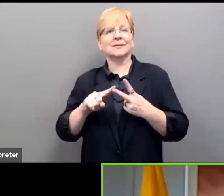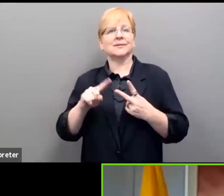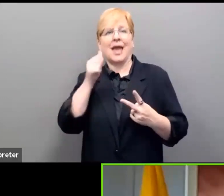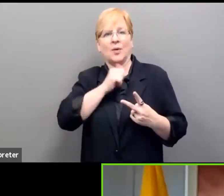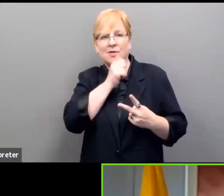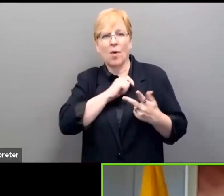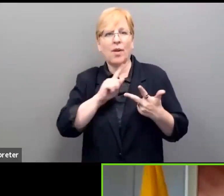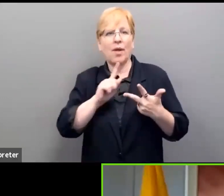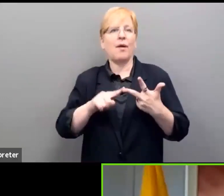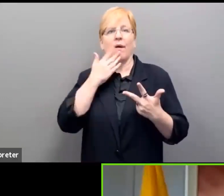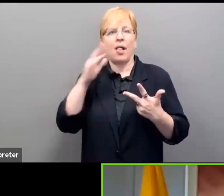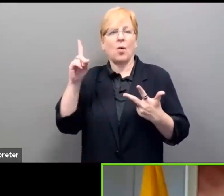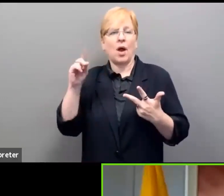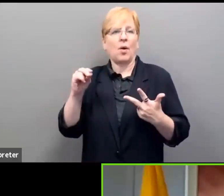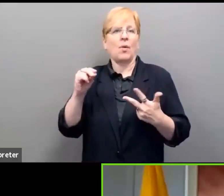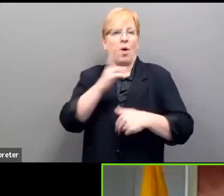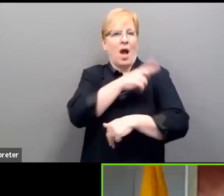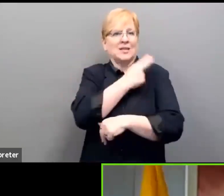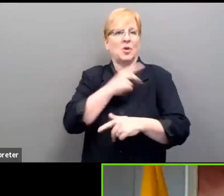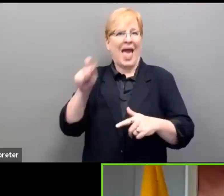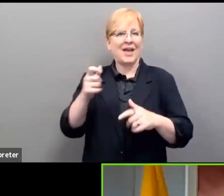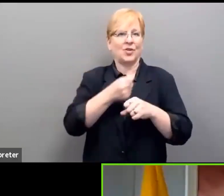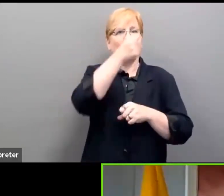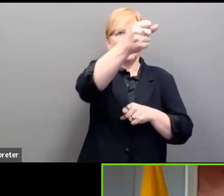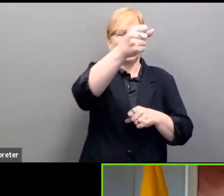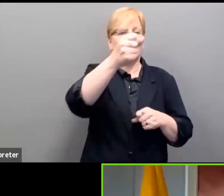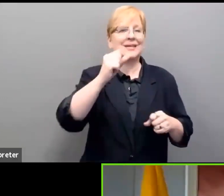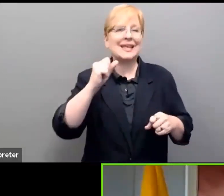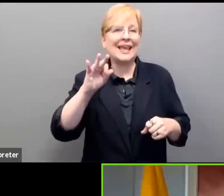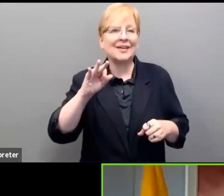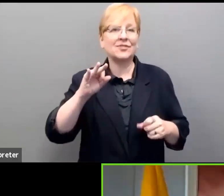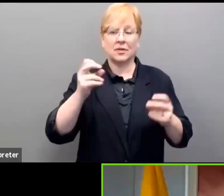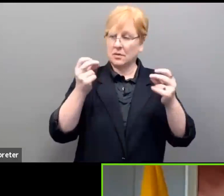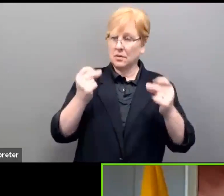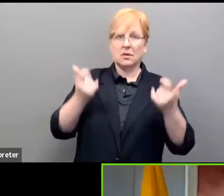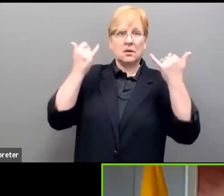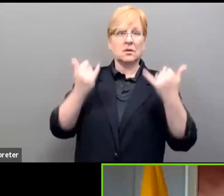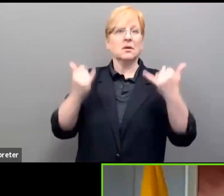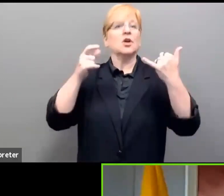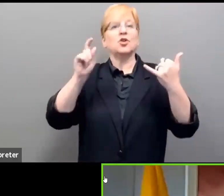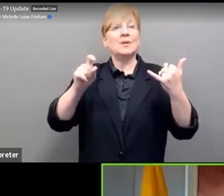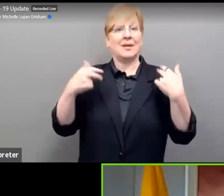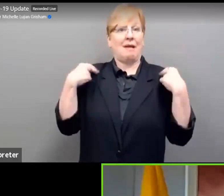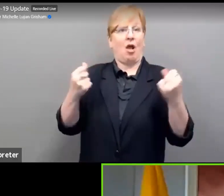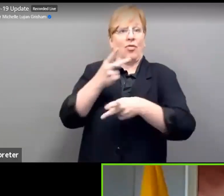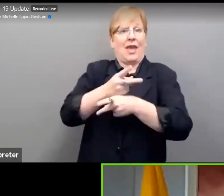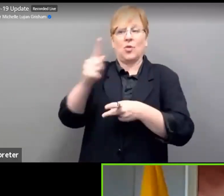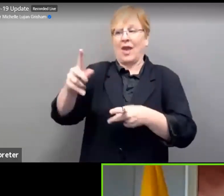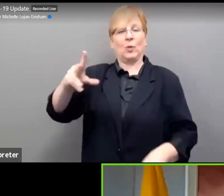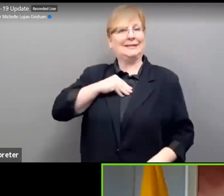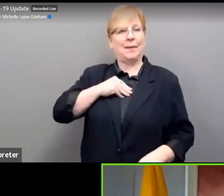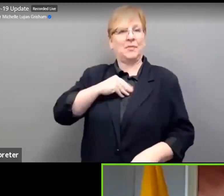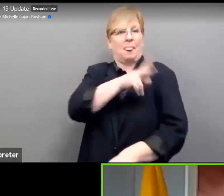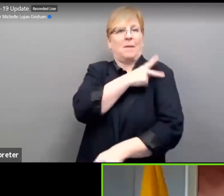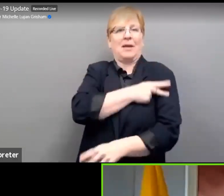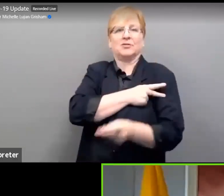Gracias, gobernadora y secretario Grace. Keith O'Neill de KOB es el siguiente miembro de